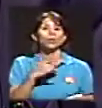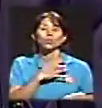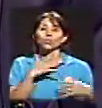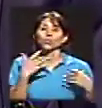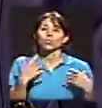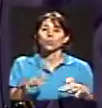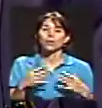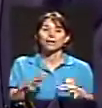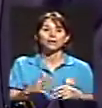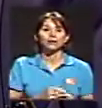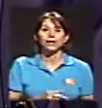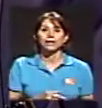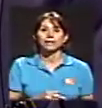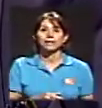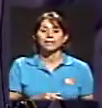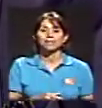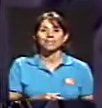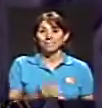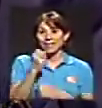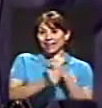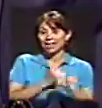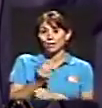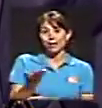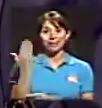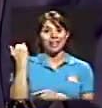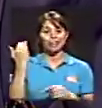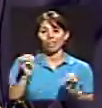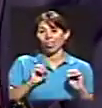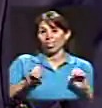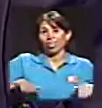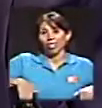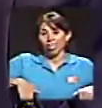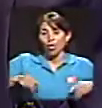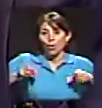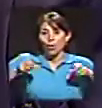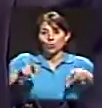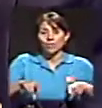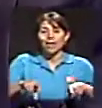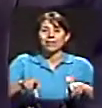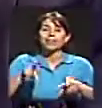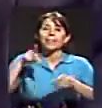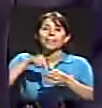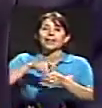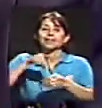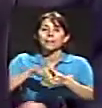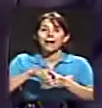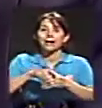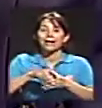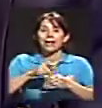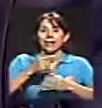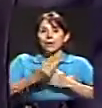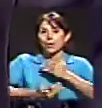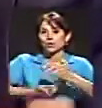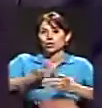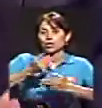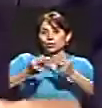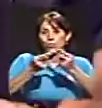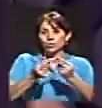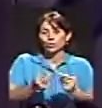y no tuve el año pasado la oportunidad de participar en el proceso presupuestario desde el inicio,